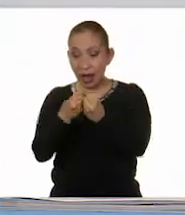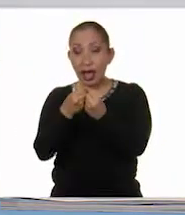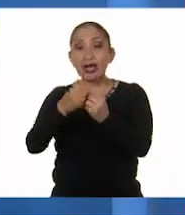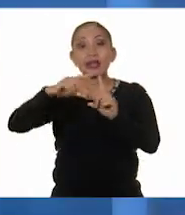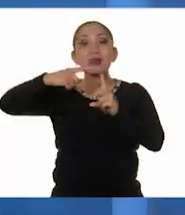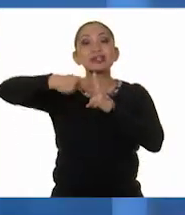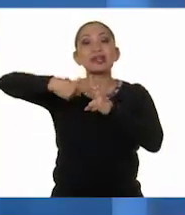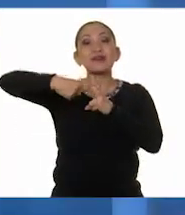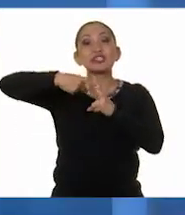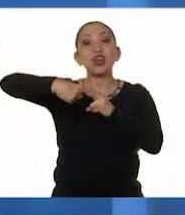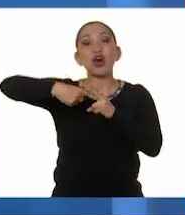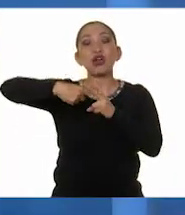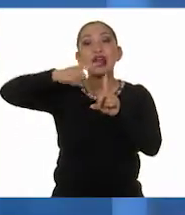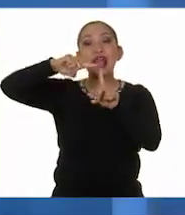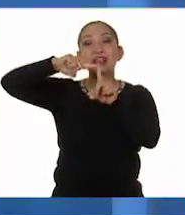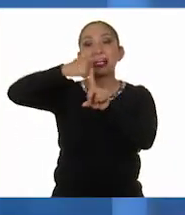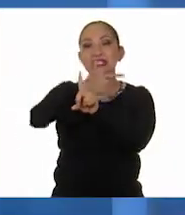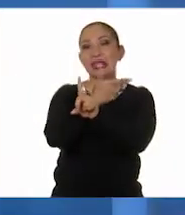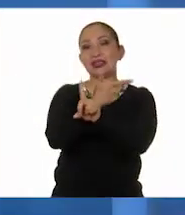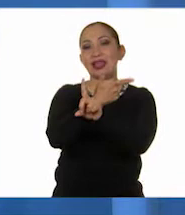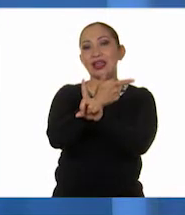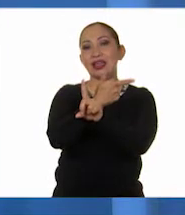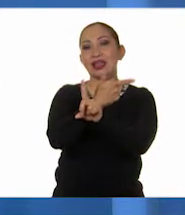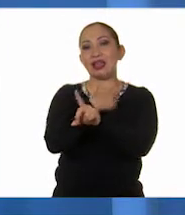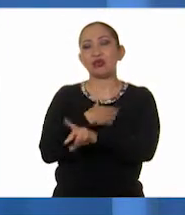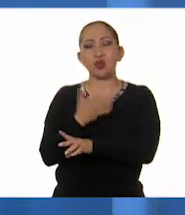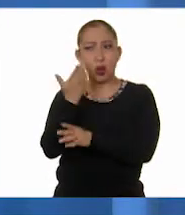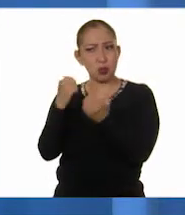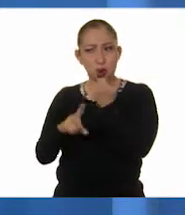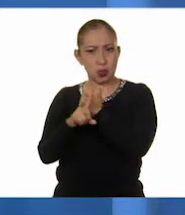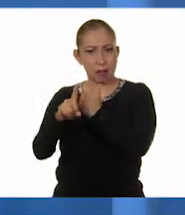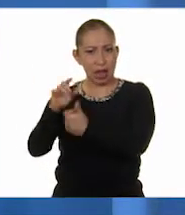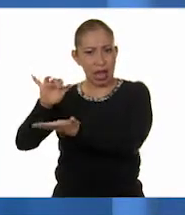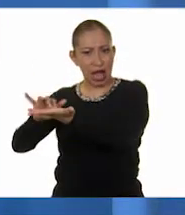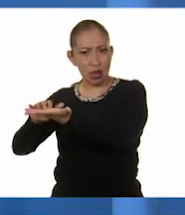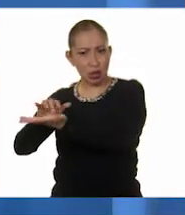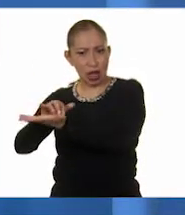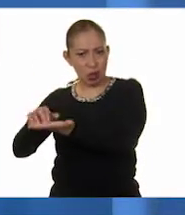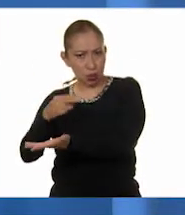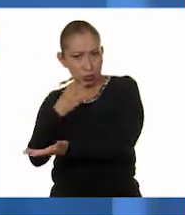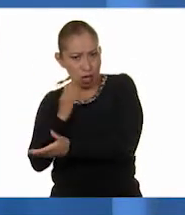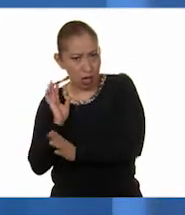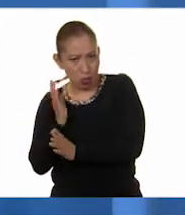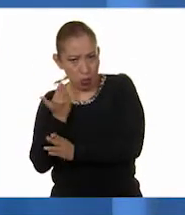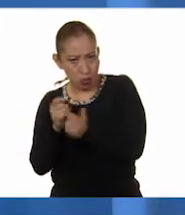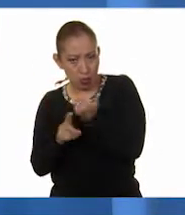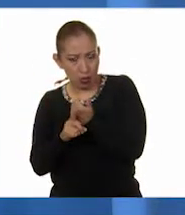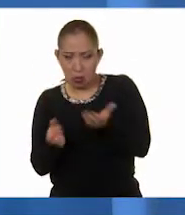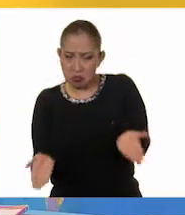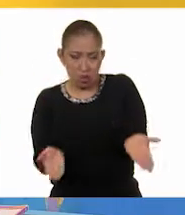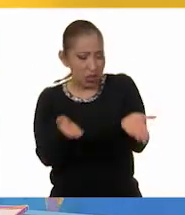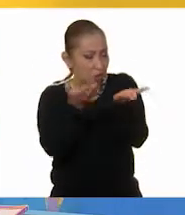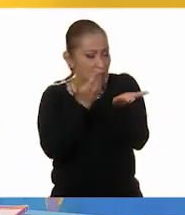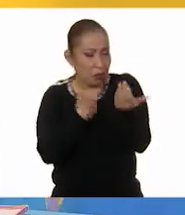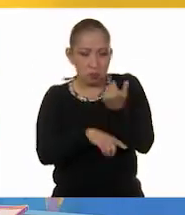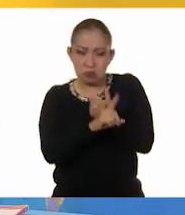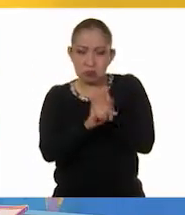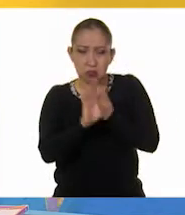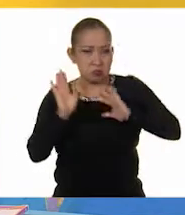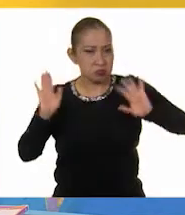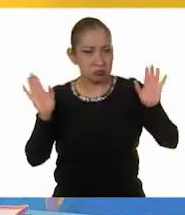7. Maestra, supongo que no hay problema si utilizamos la calculadora para hacer las operaciones, ¿verdad? Adelante, no hay ningún